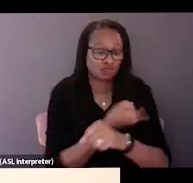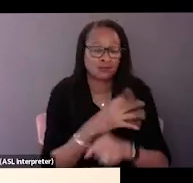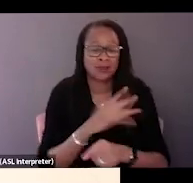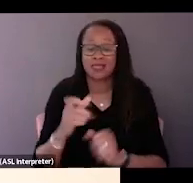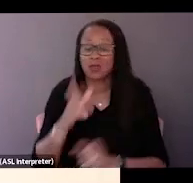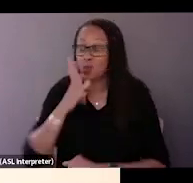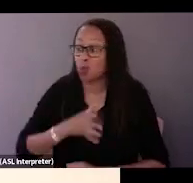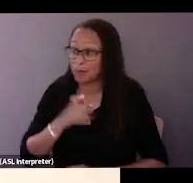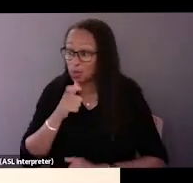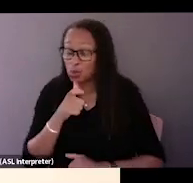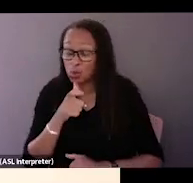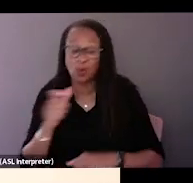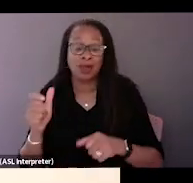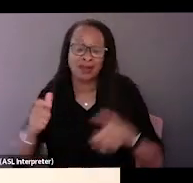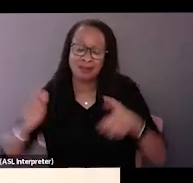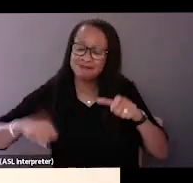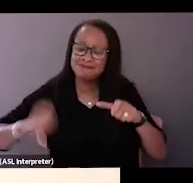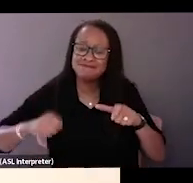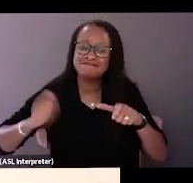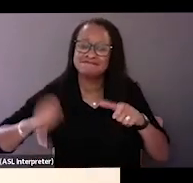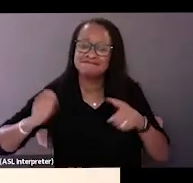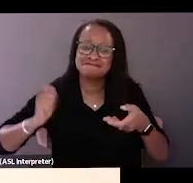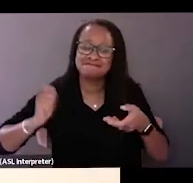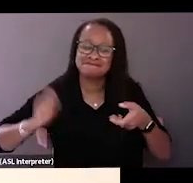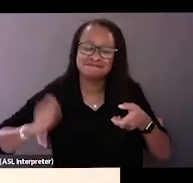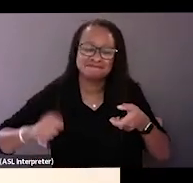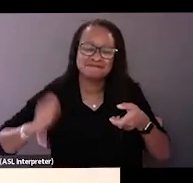muy sensual y muy